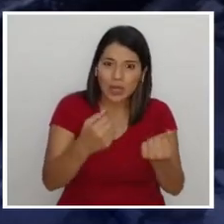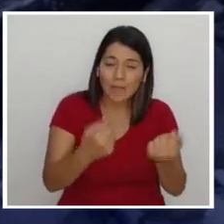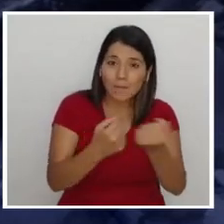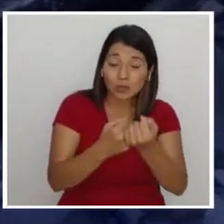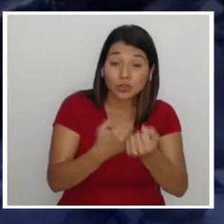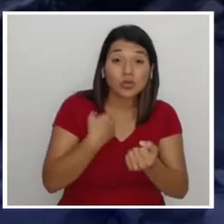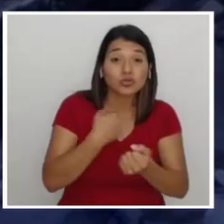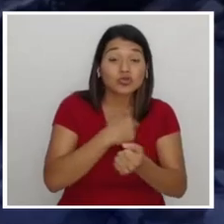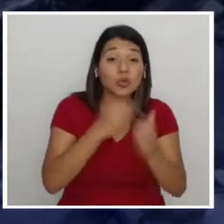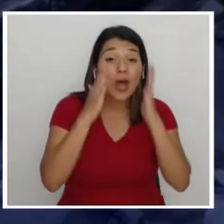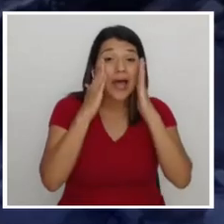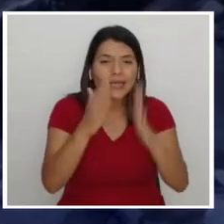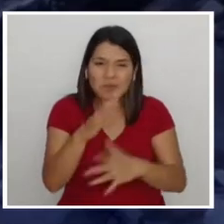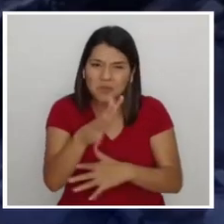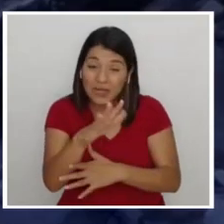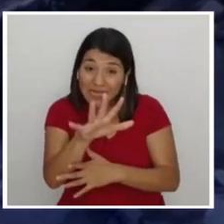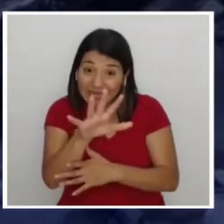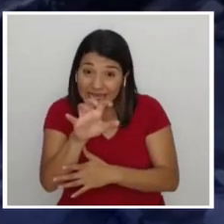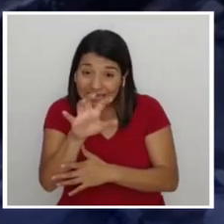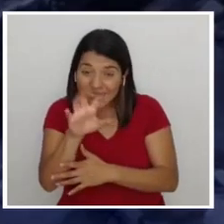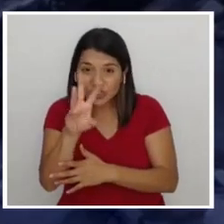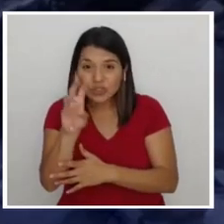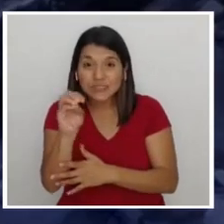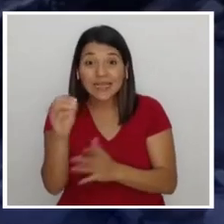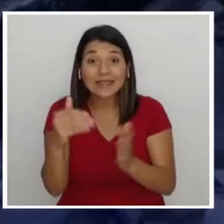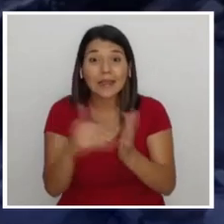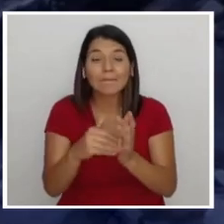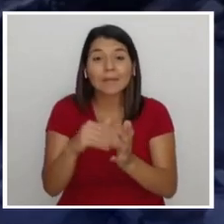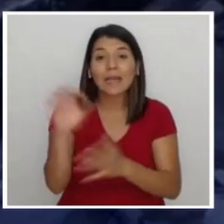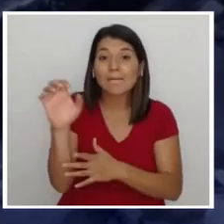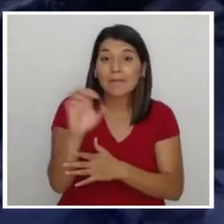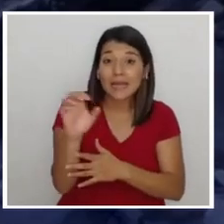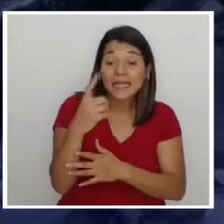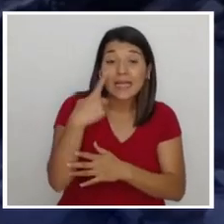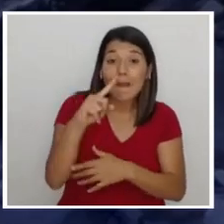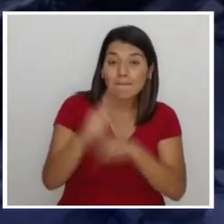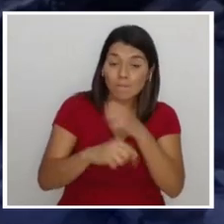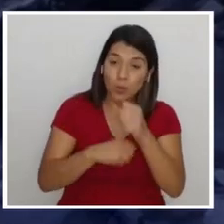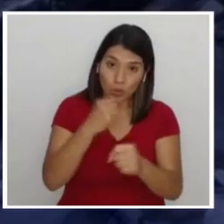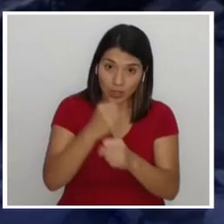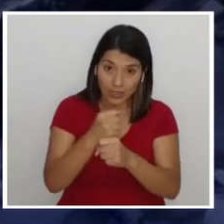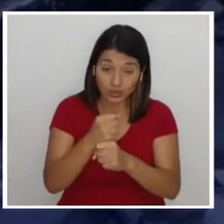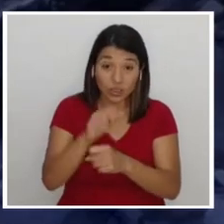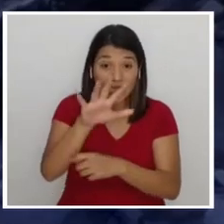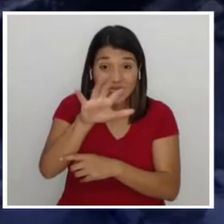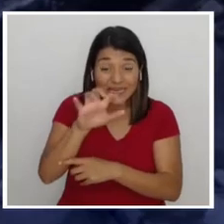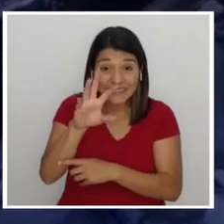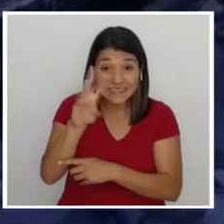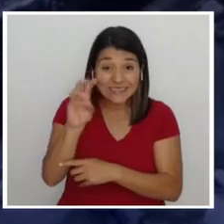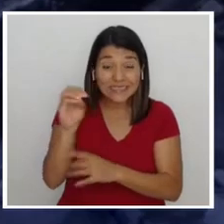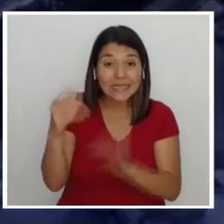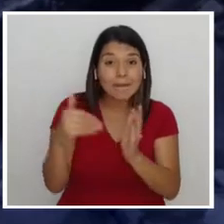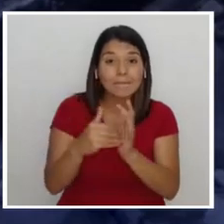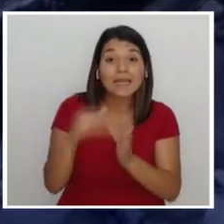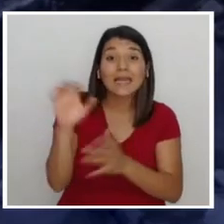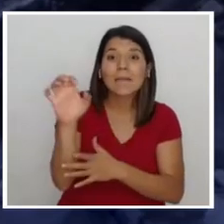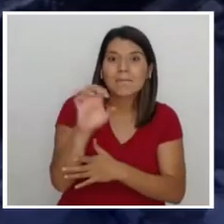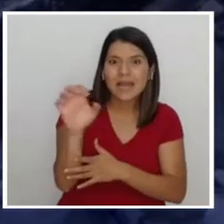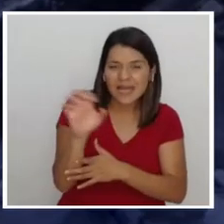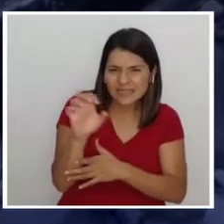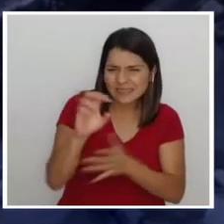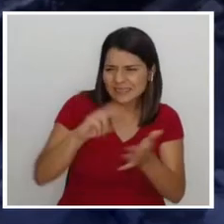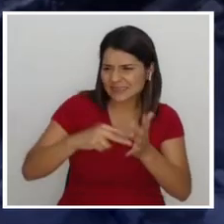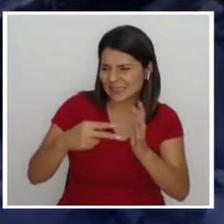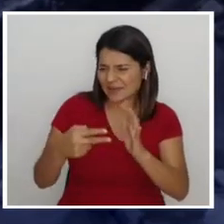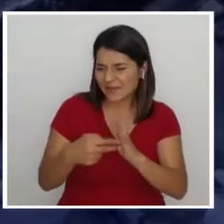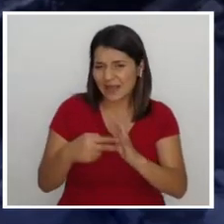aproximadamente 560.000 emergencias anuales. 560.000 emergencias nos dan como a 1.530 y